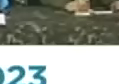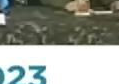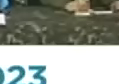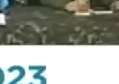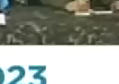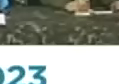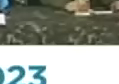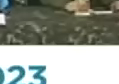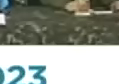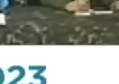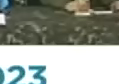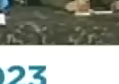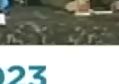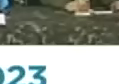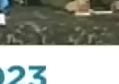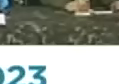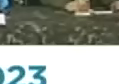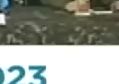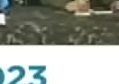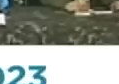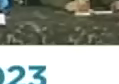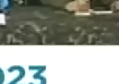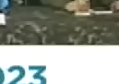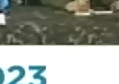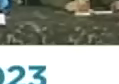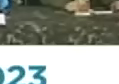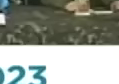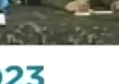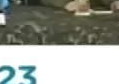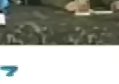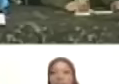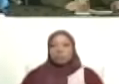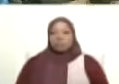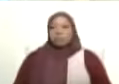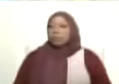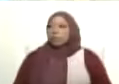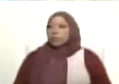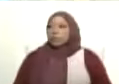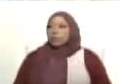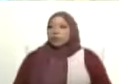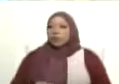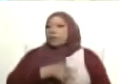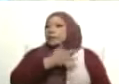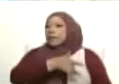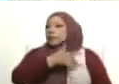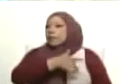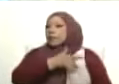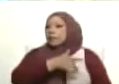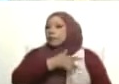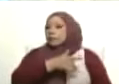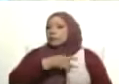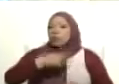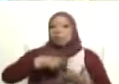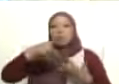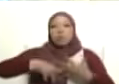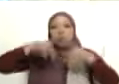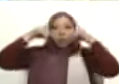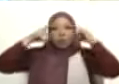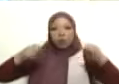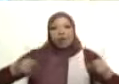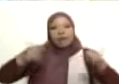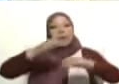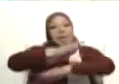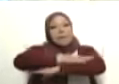Bueno, es una imagen, pues, son varias imágenes que recogen el sentimiento, que recogen el profesionalismo, la